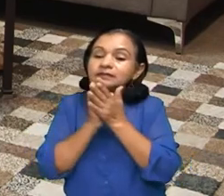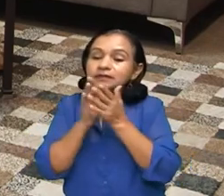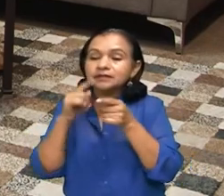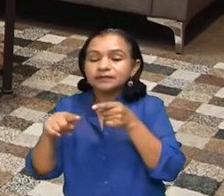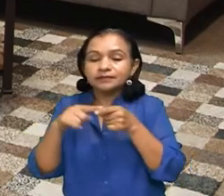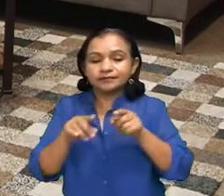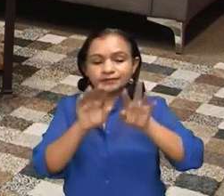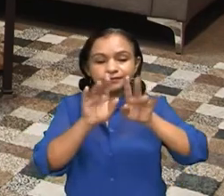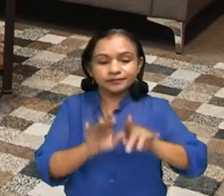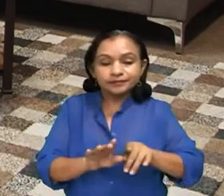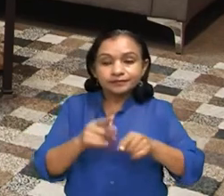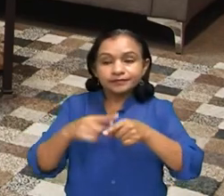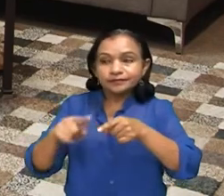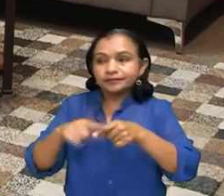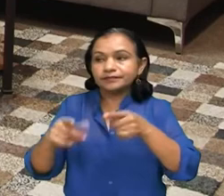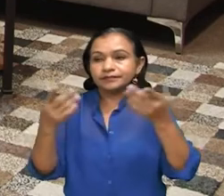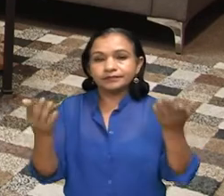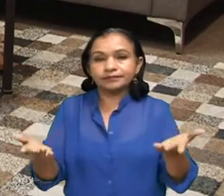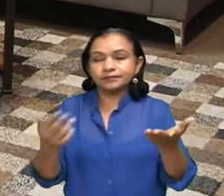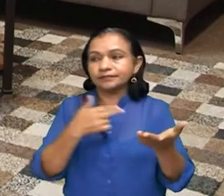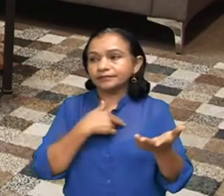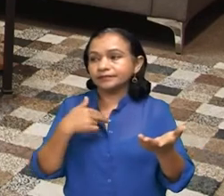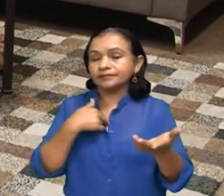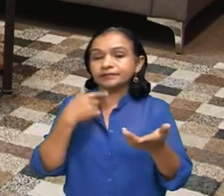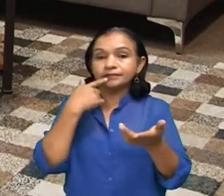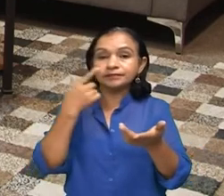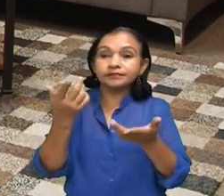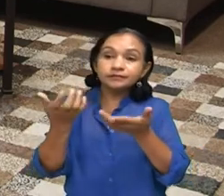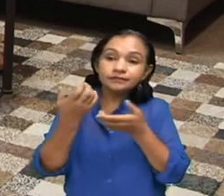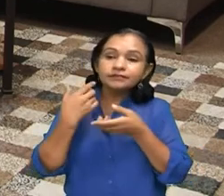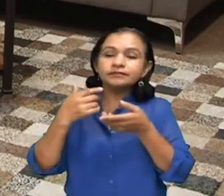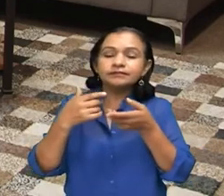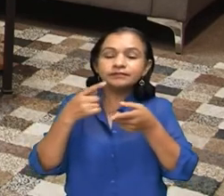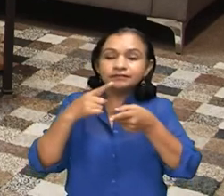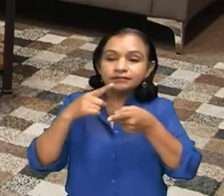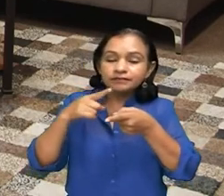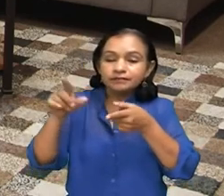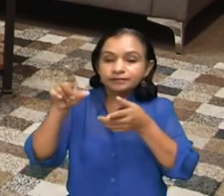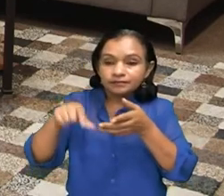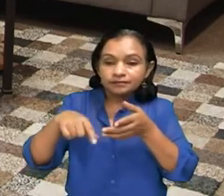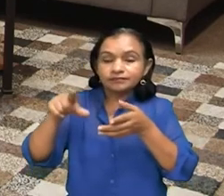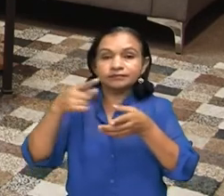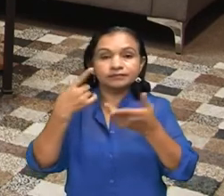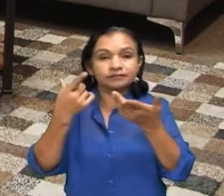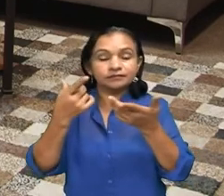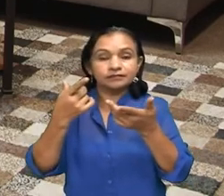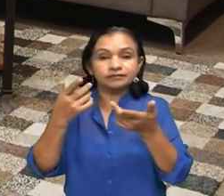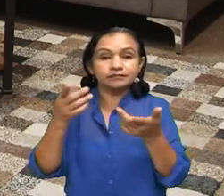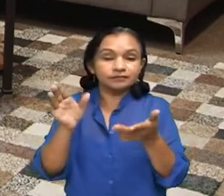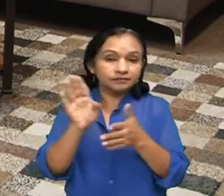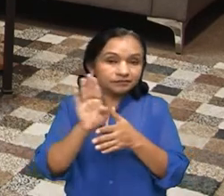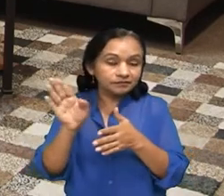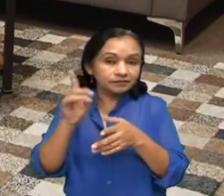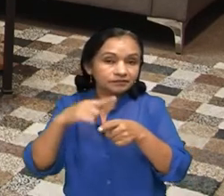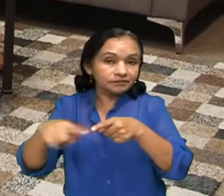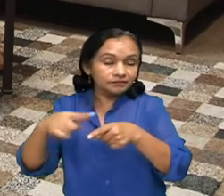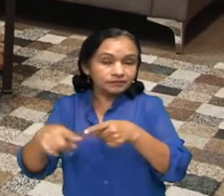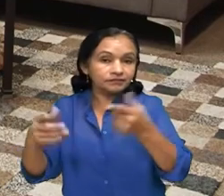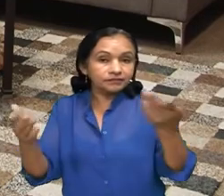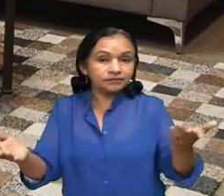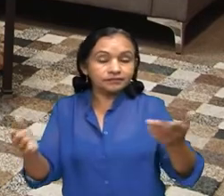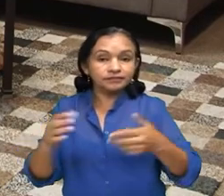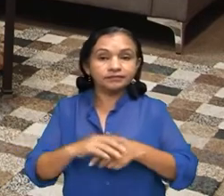mi computadora yo, ¿verdad? Hago un pedido y te pago por mi banco en línea, o si no,